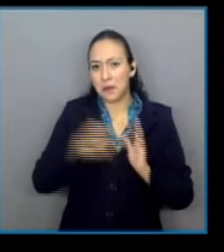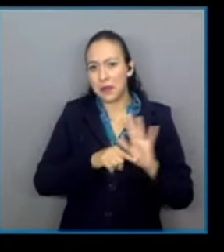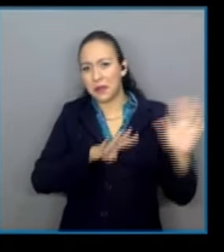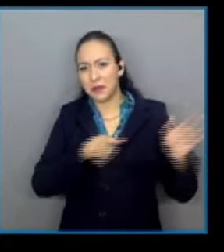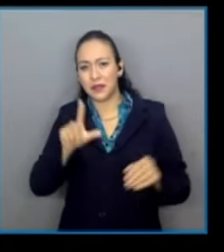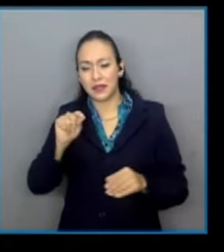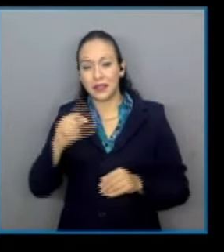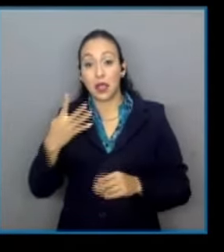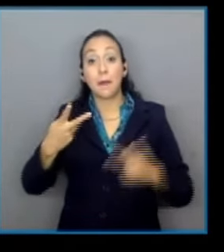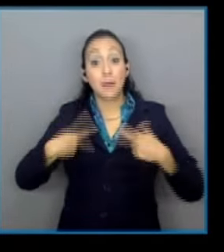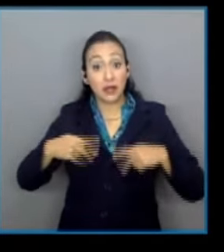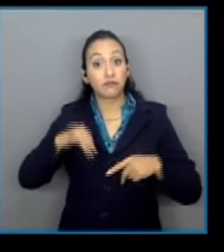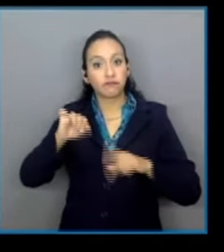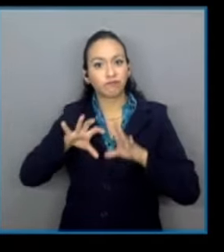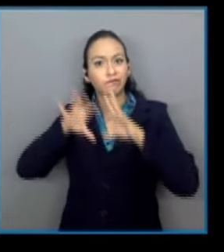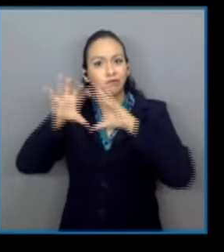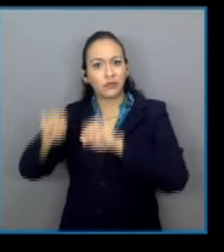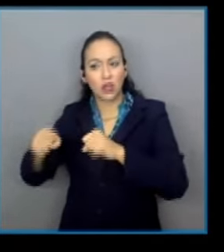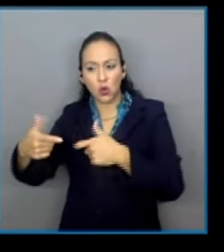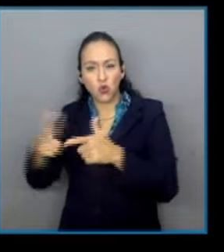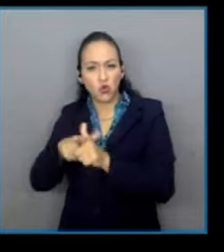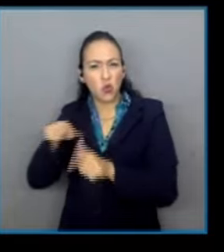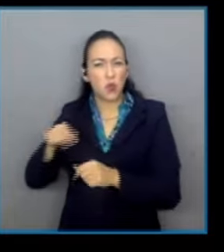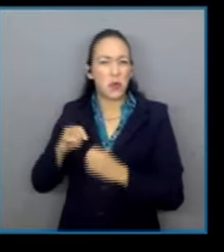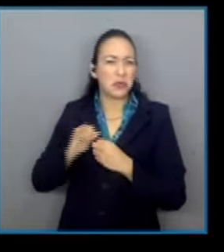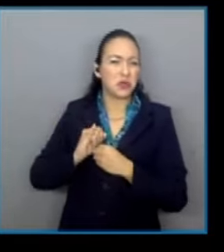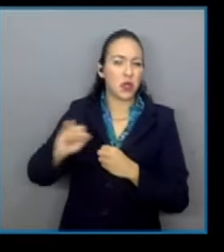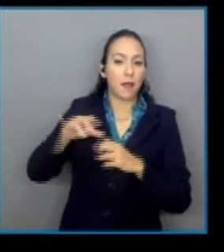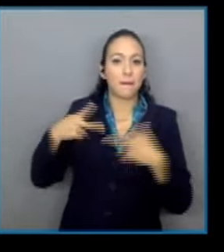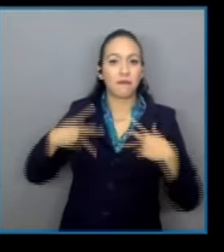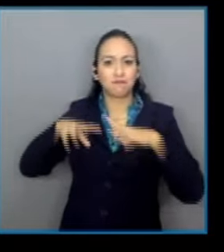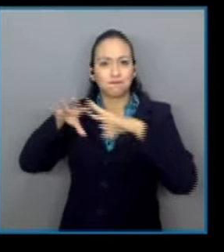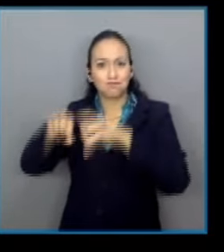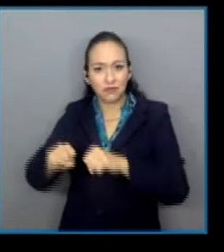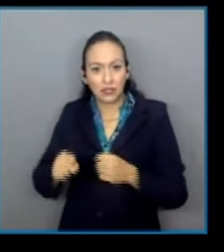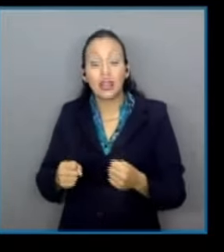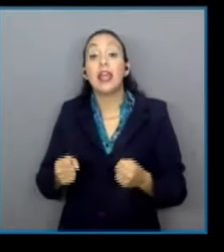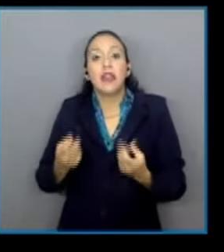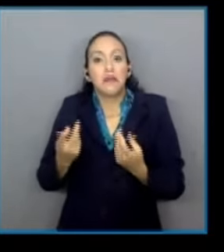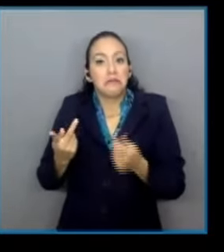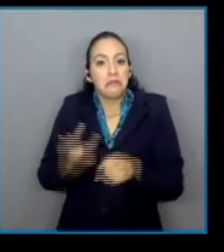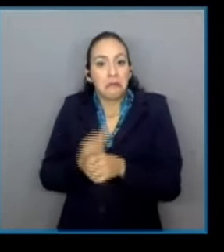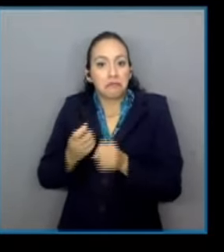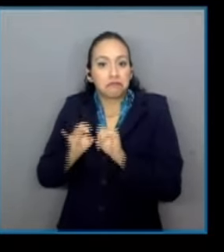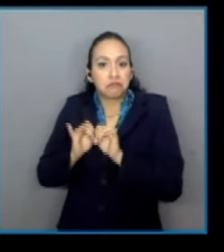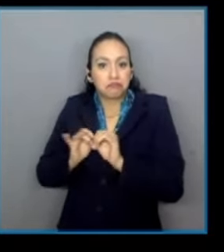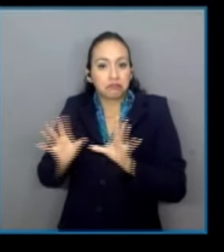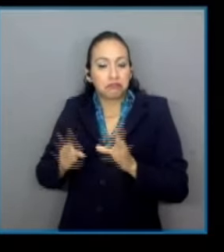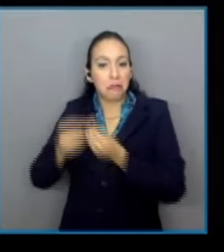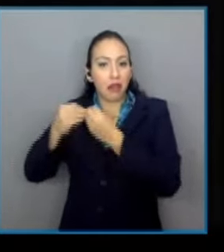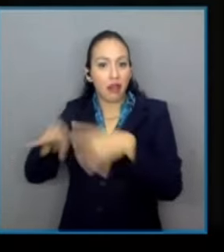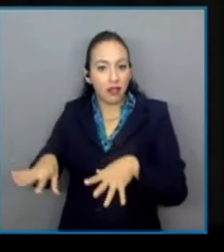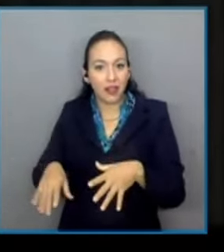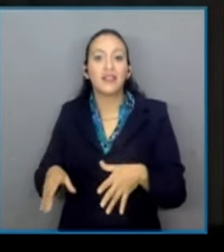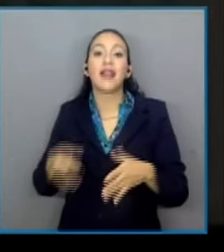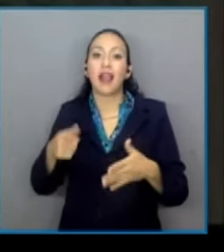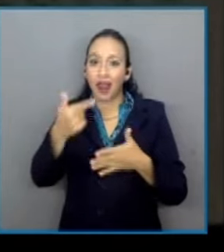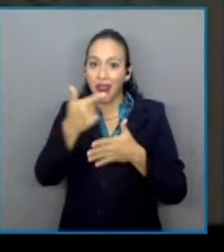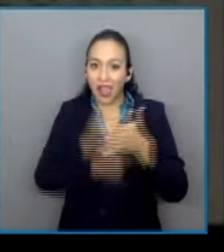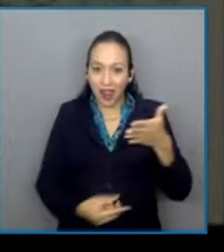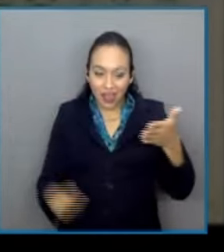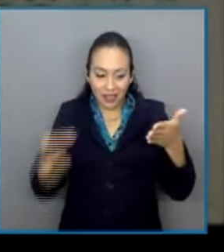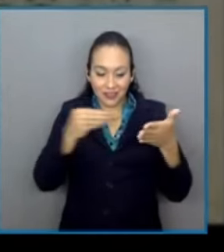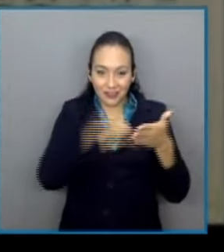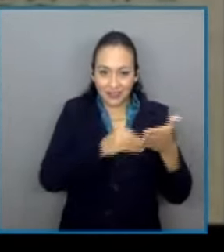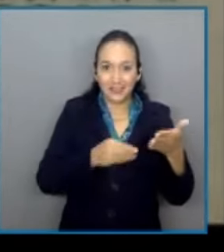nuevo hallazgo, instaron al Estado mexicano a realizar una investigación diligente de esta nueva evidencia y entregar los